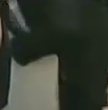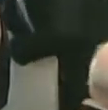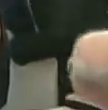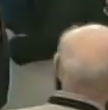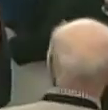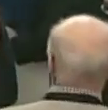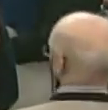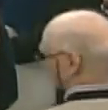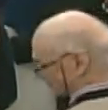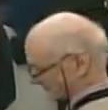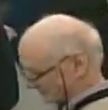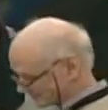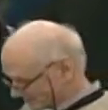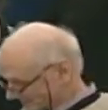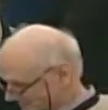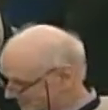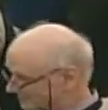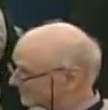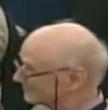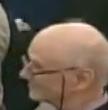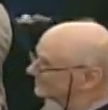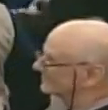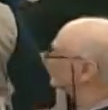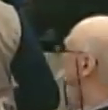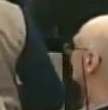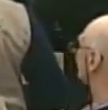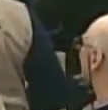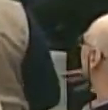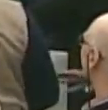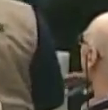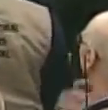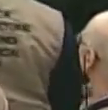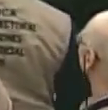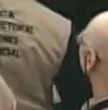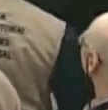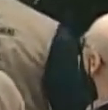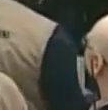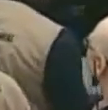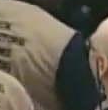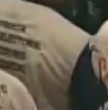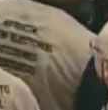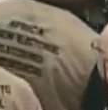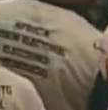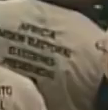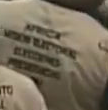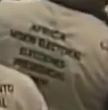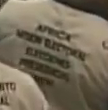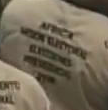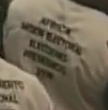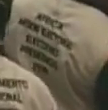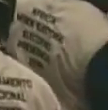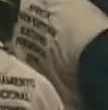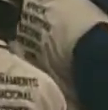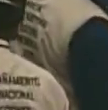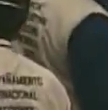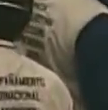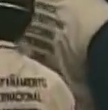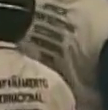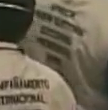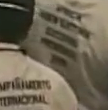comicios presidenciales, sean cuales sean los resultados, la Revolución Bolivariana los acatará. Ha